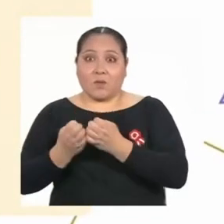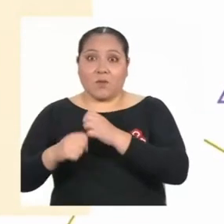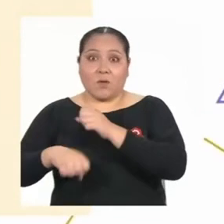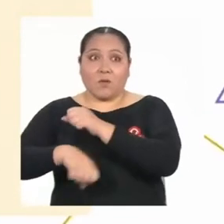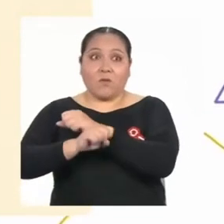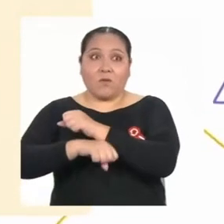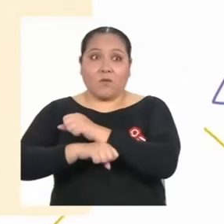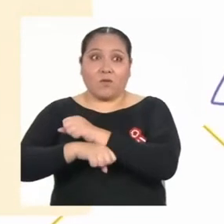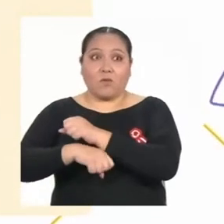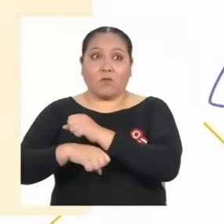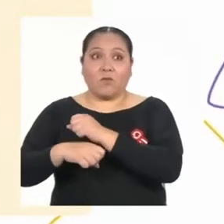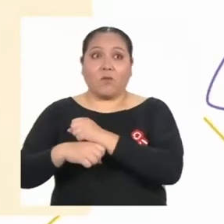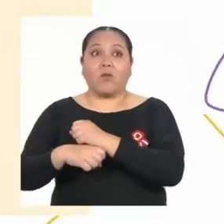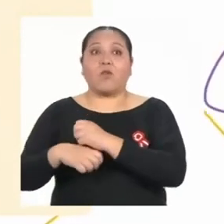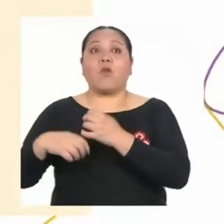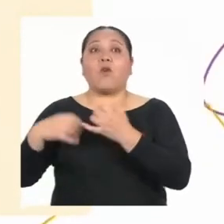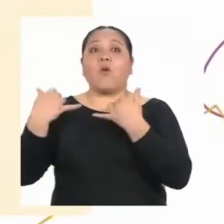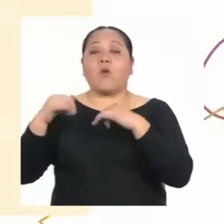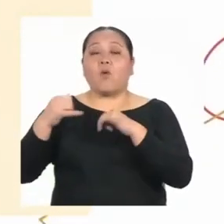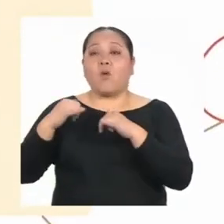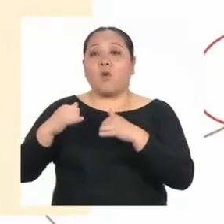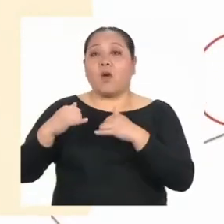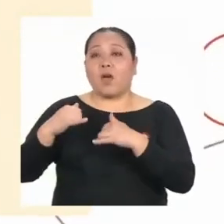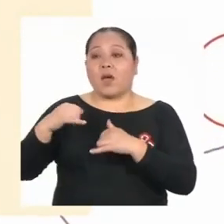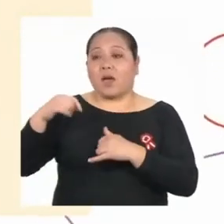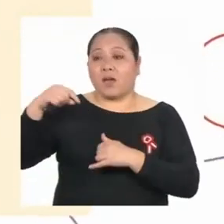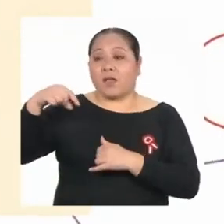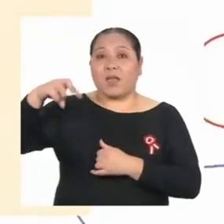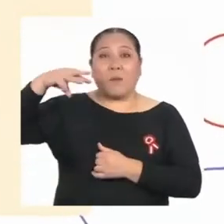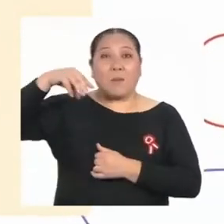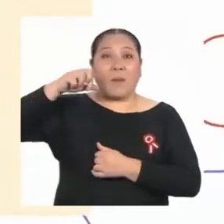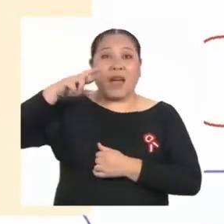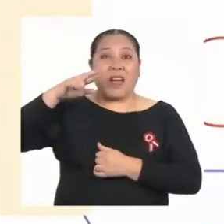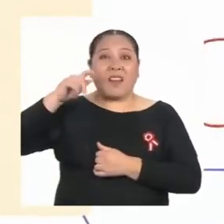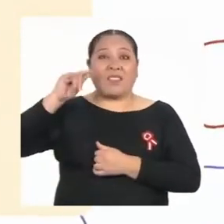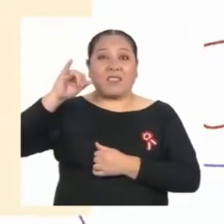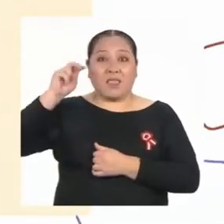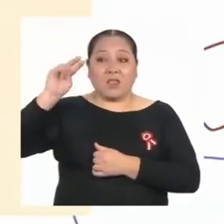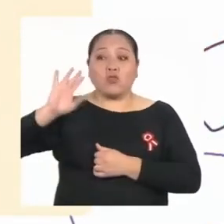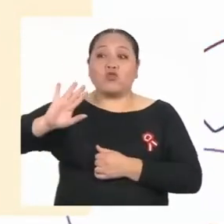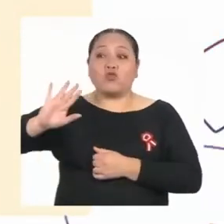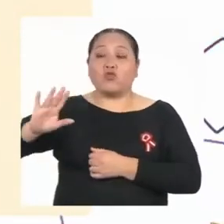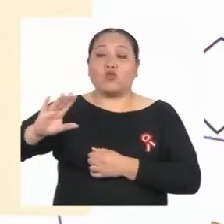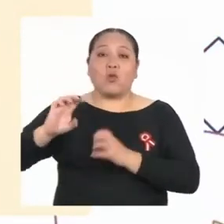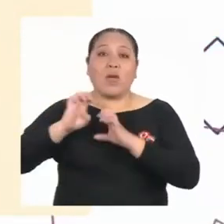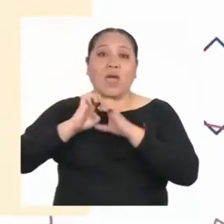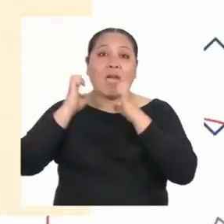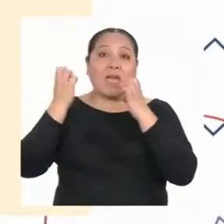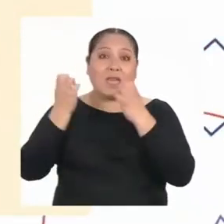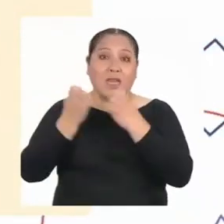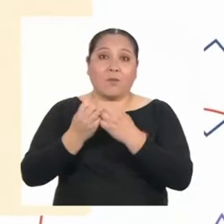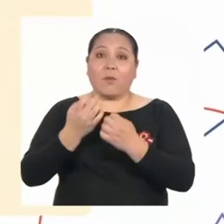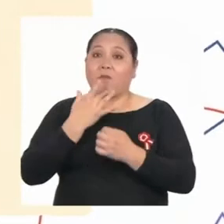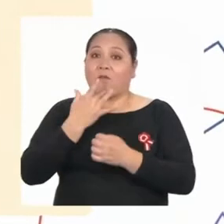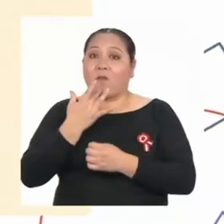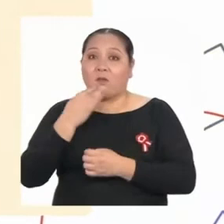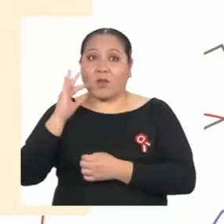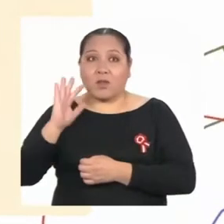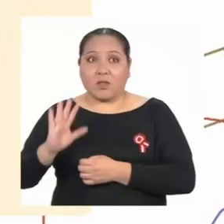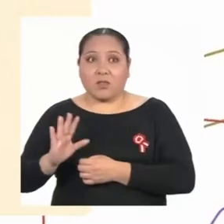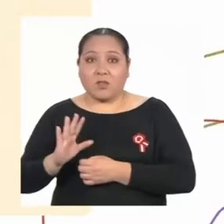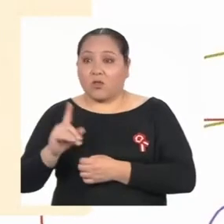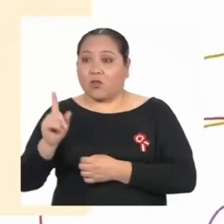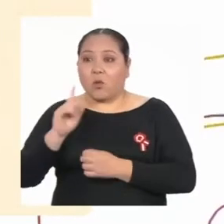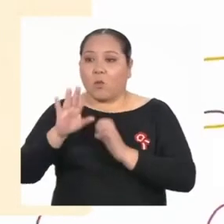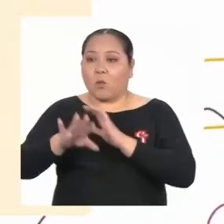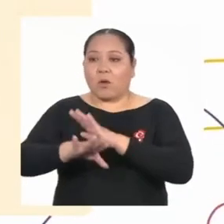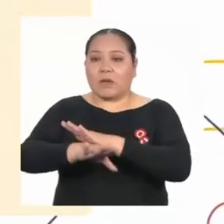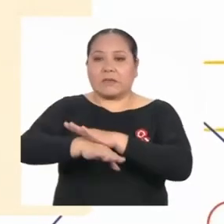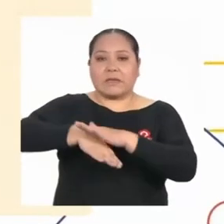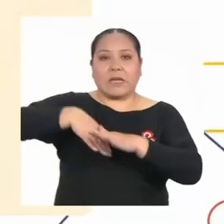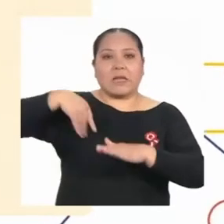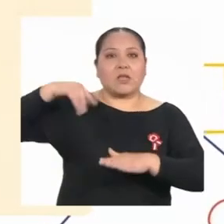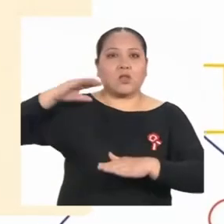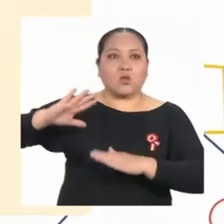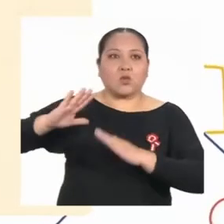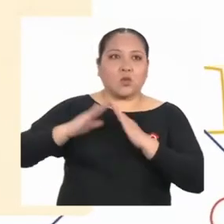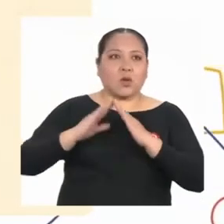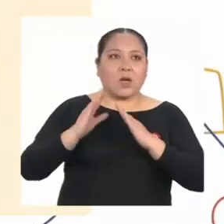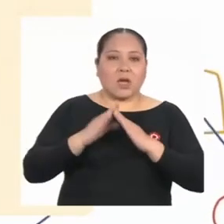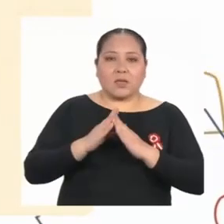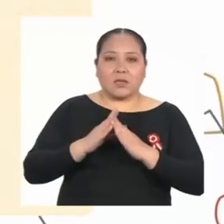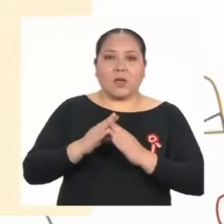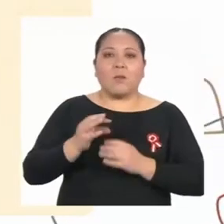Martín juega de local, él no puede ni asomarse fuera de casa, porque corre el riesgo de ser víctima de la violencia que